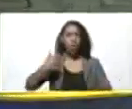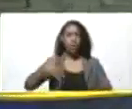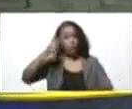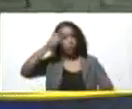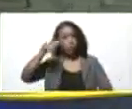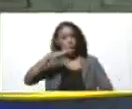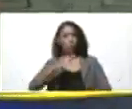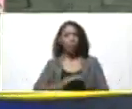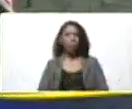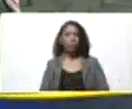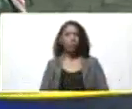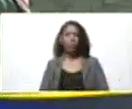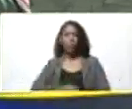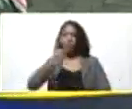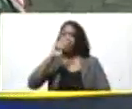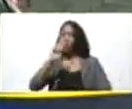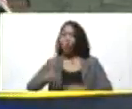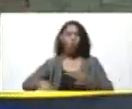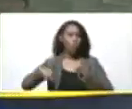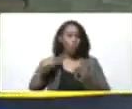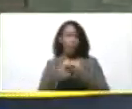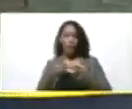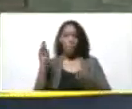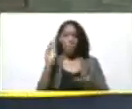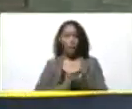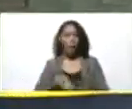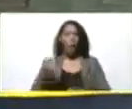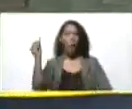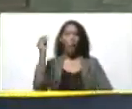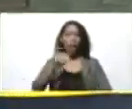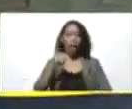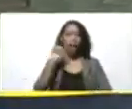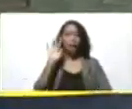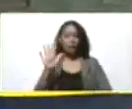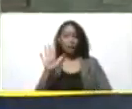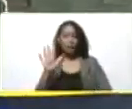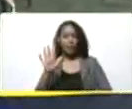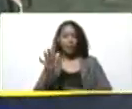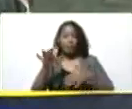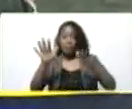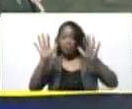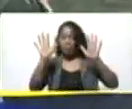pueblo. Nunca más será necesario mientras